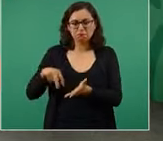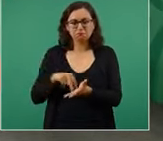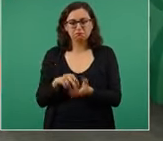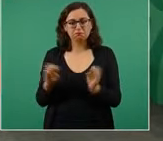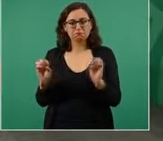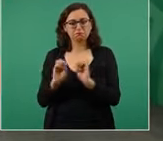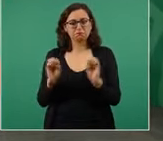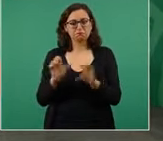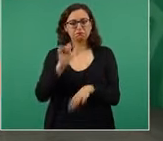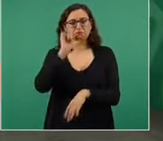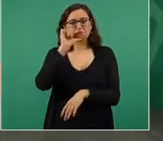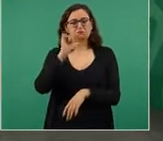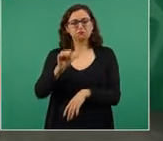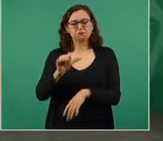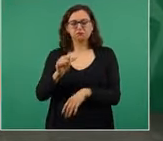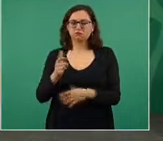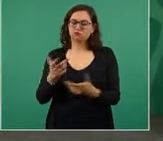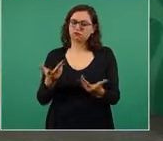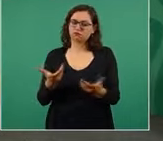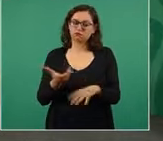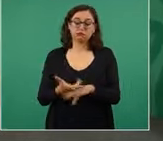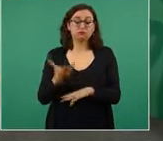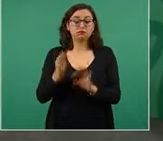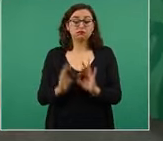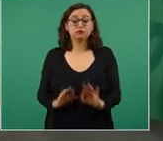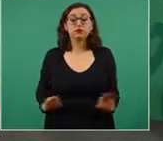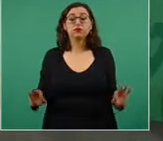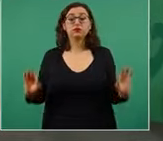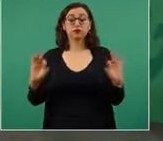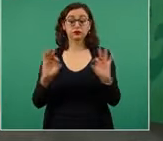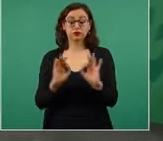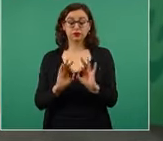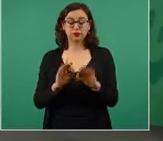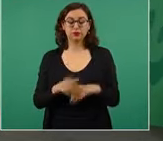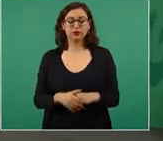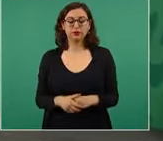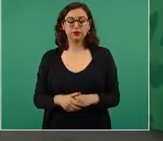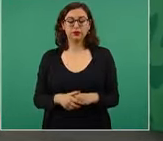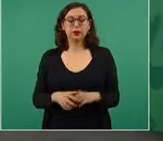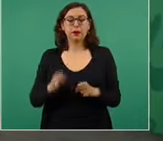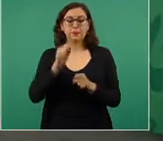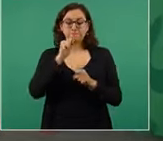presenciales, que son fundamentales? Además, he recibido